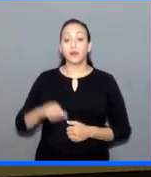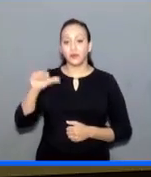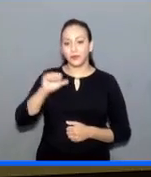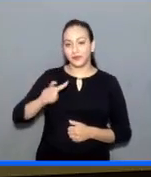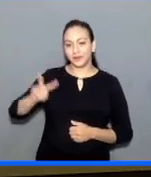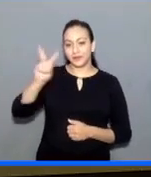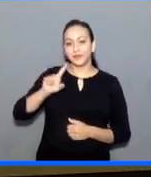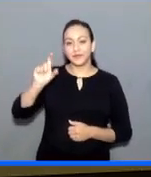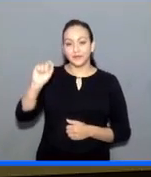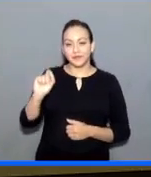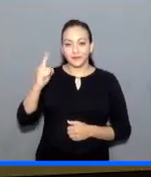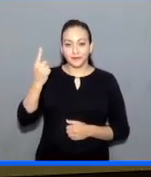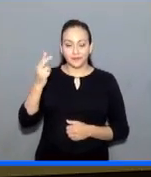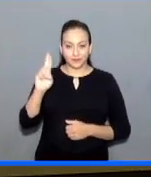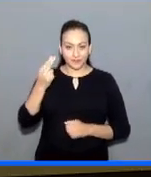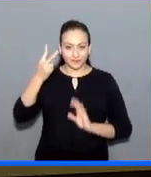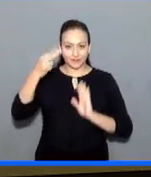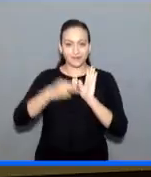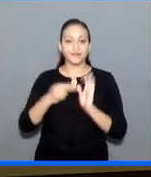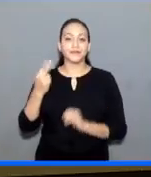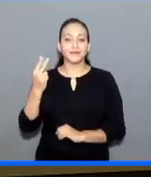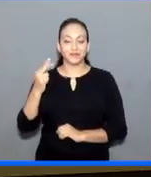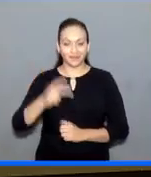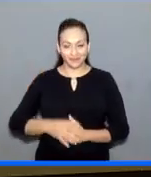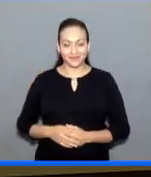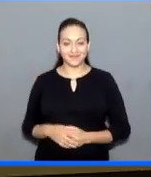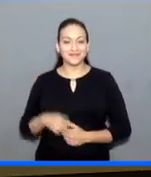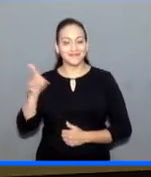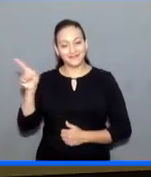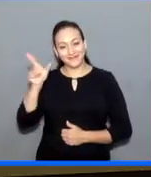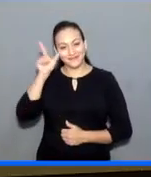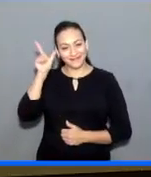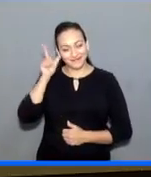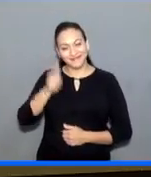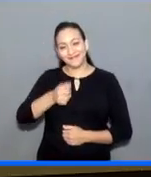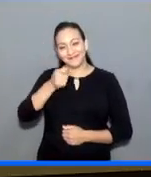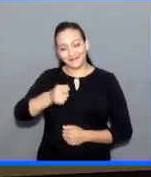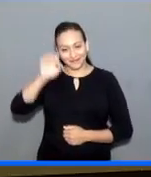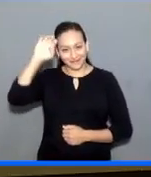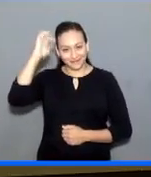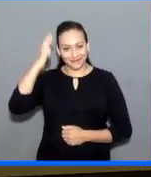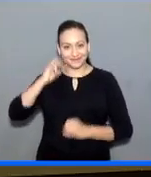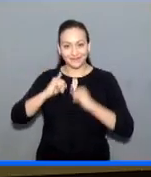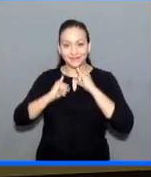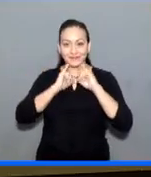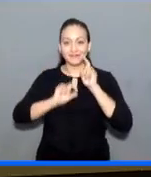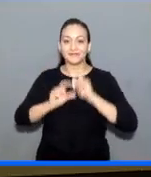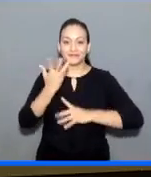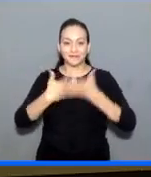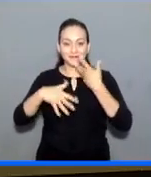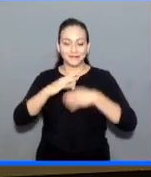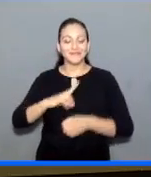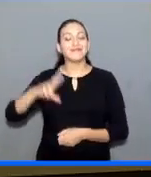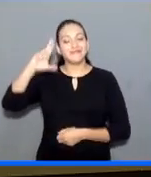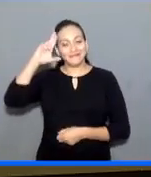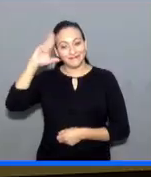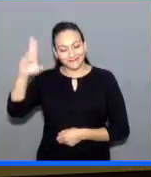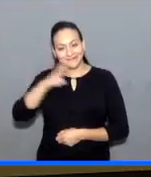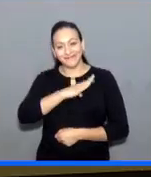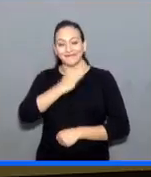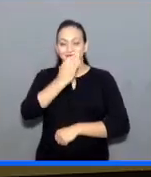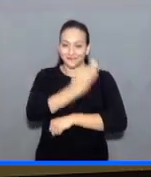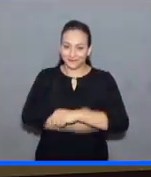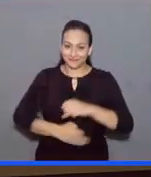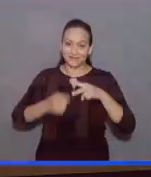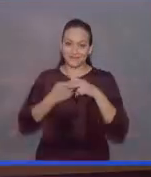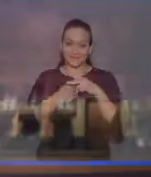de noviembre de 2025. Soy Laura Murillo y saludo a Osiris Rostro en la interpretación en lengua de señas mexicana.